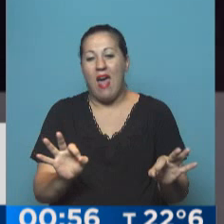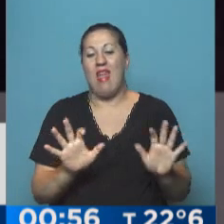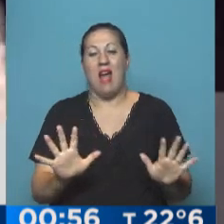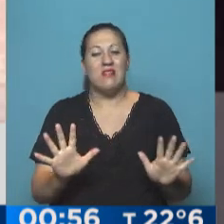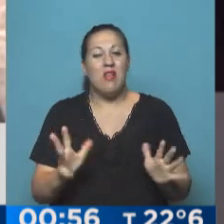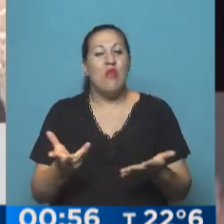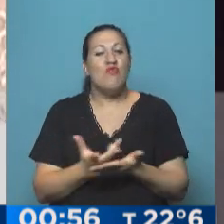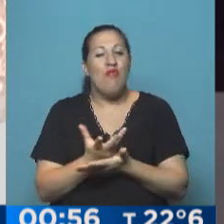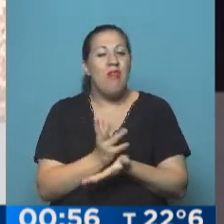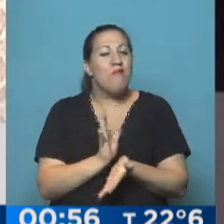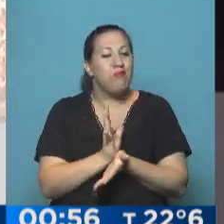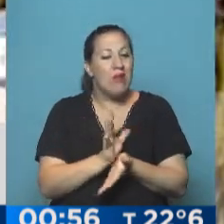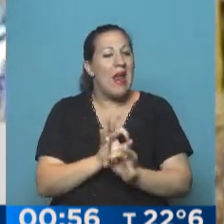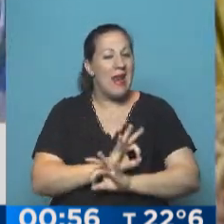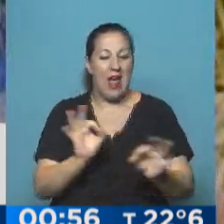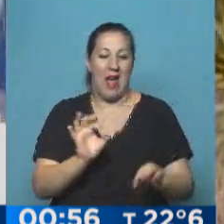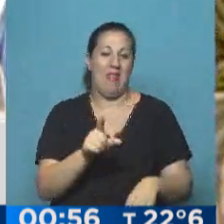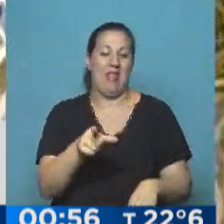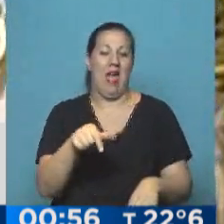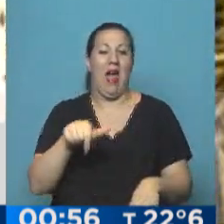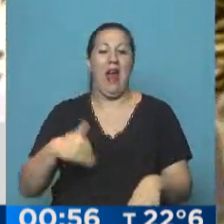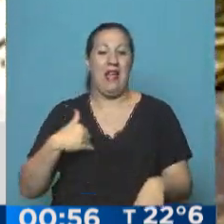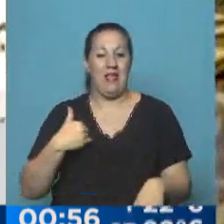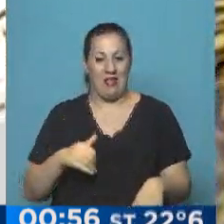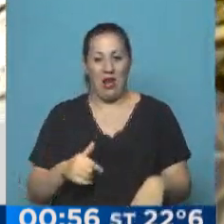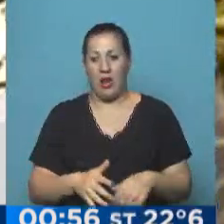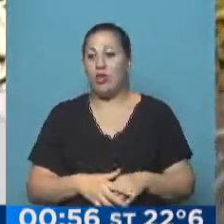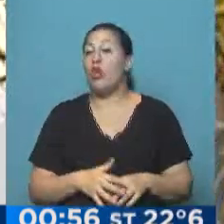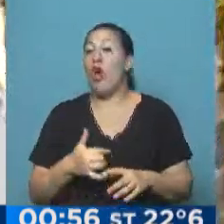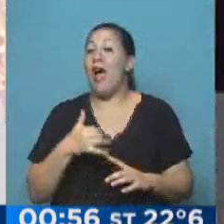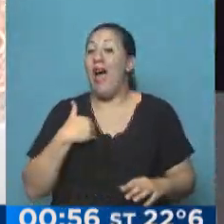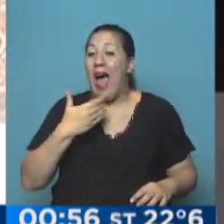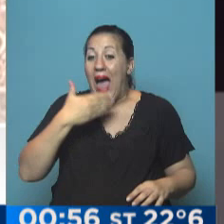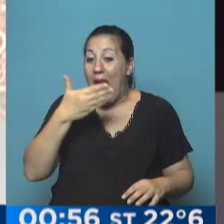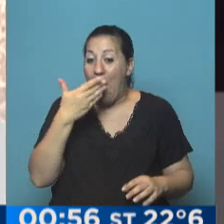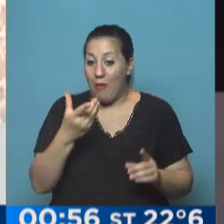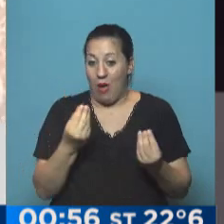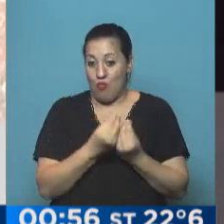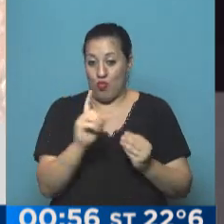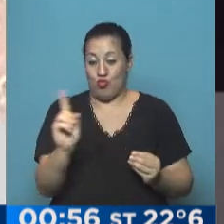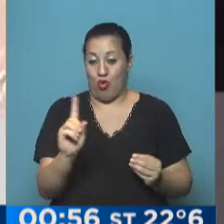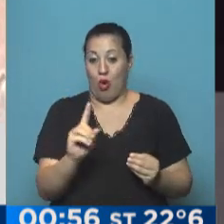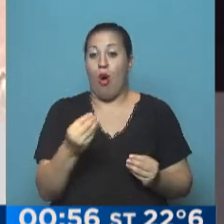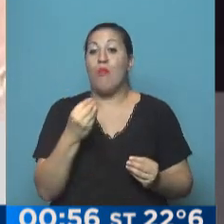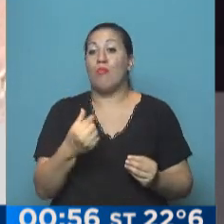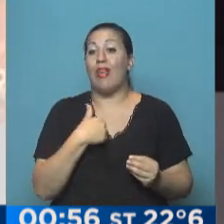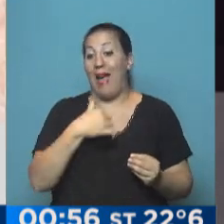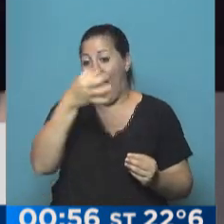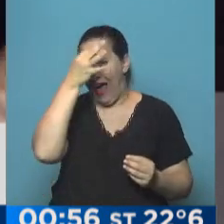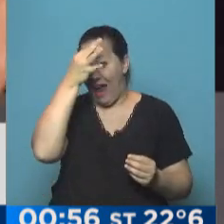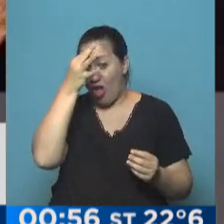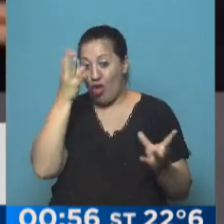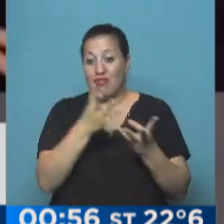No lo merecía ningún argentino. Miren que no puedo hablar mucho porque a las 12 me convierto en calabaza.